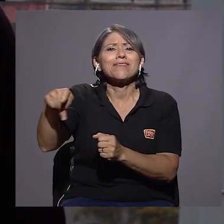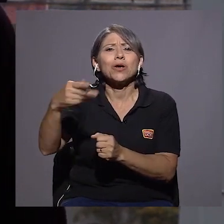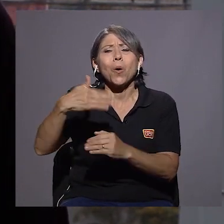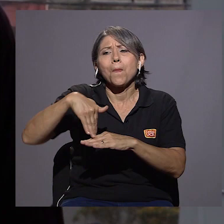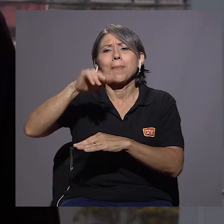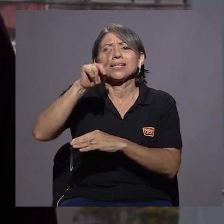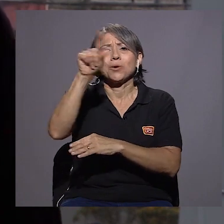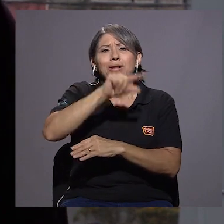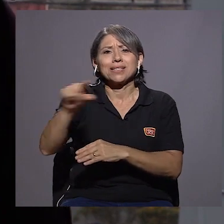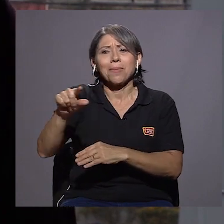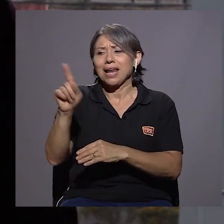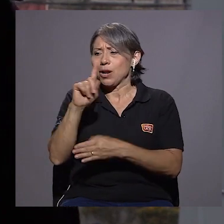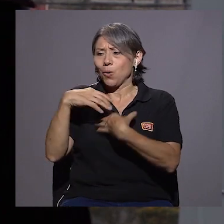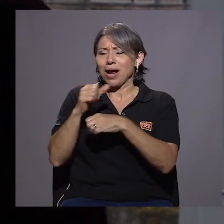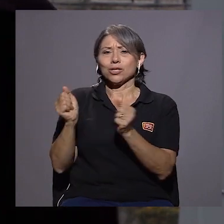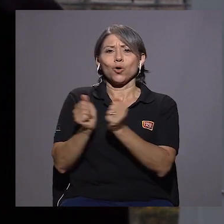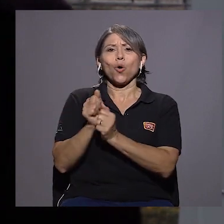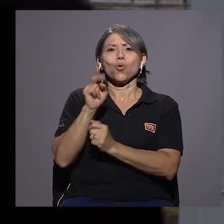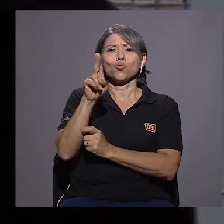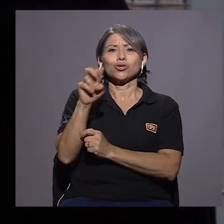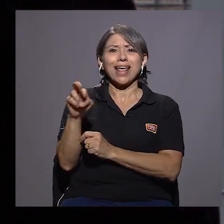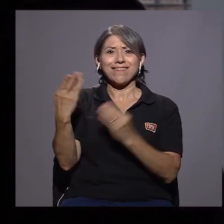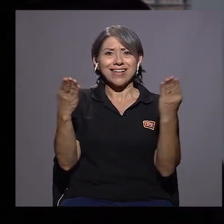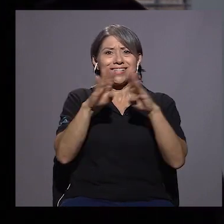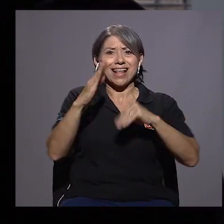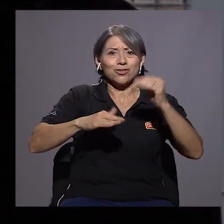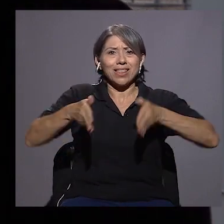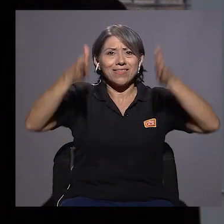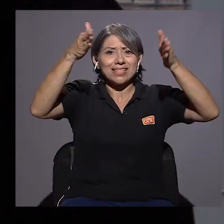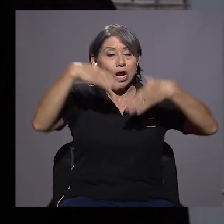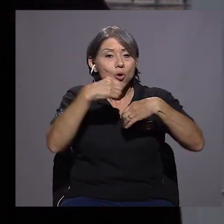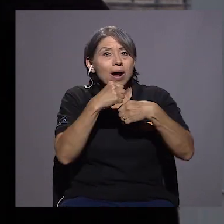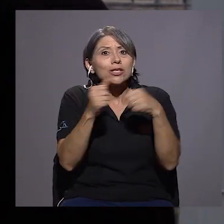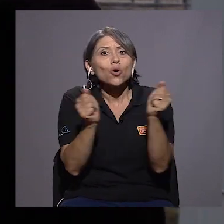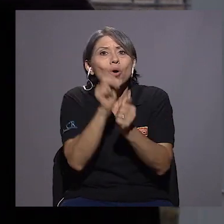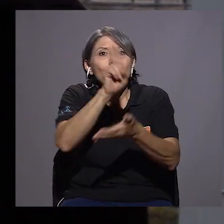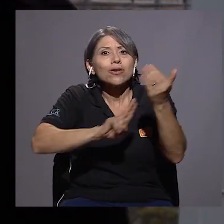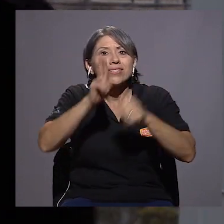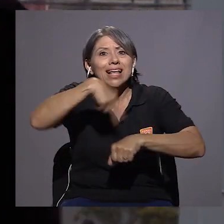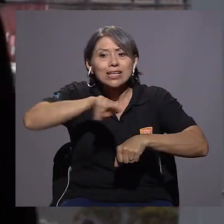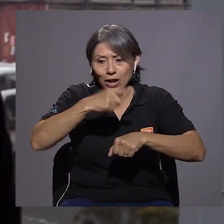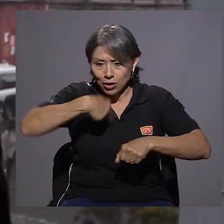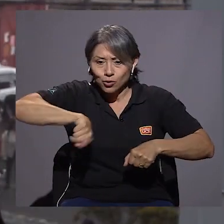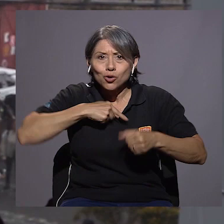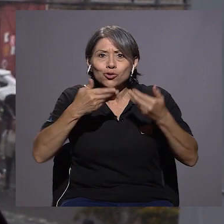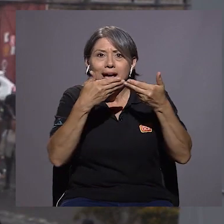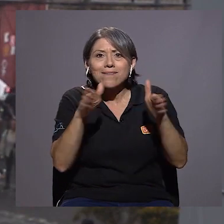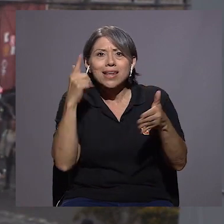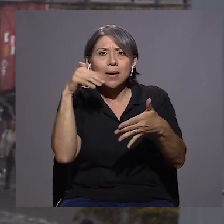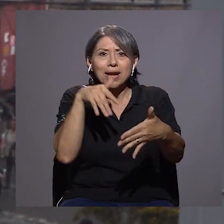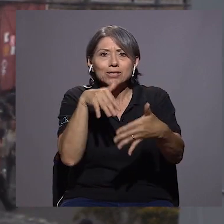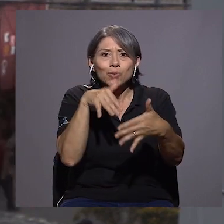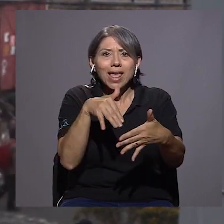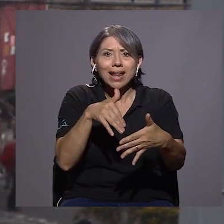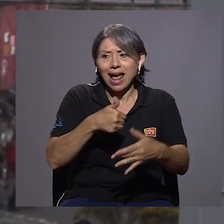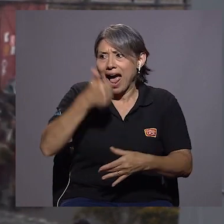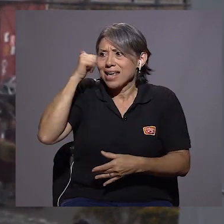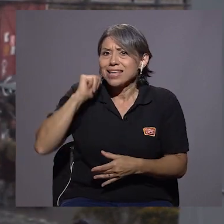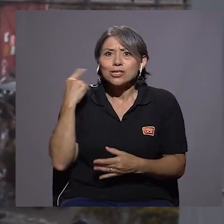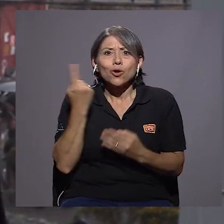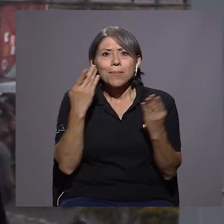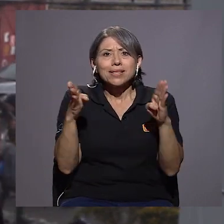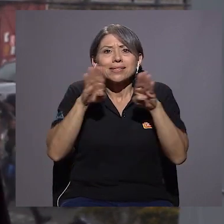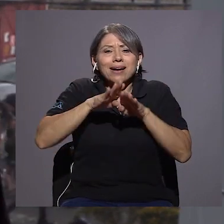de 2 edificios. Lo ha hecho con la Universidad Nacional, que está completamente abierta para estudiar. Que teníamos hasta hace ayer solamente